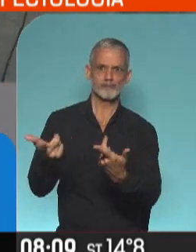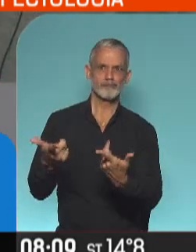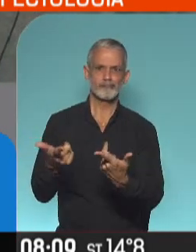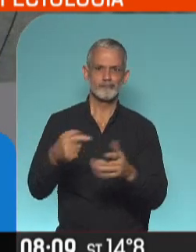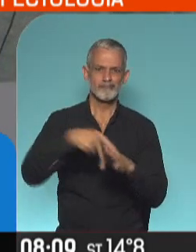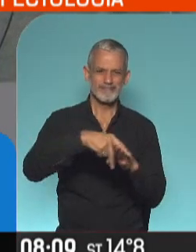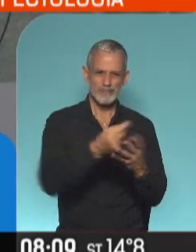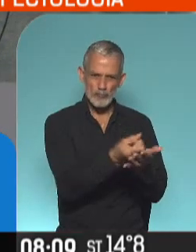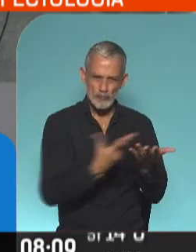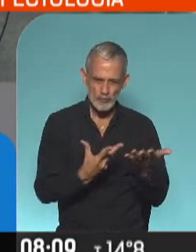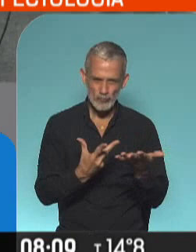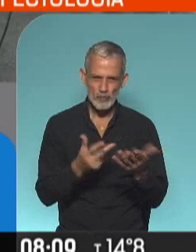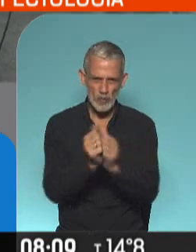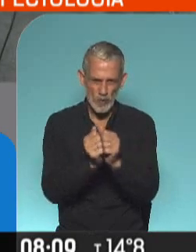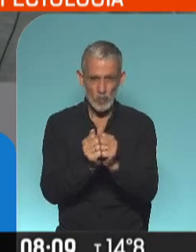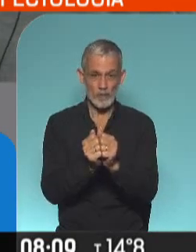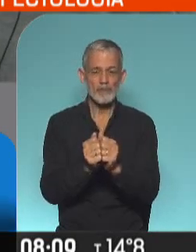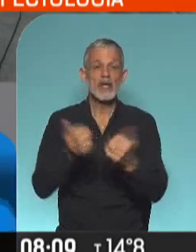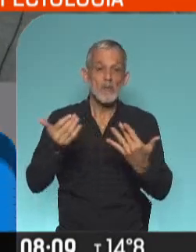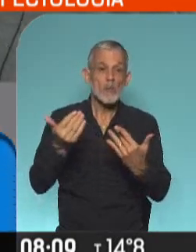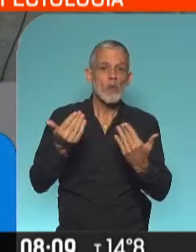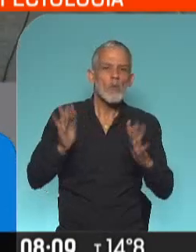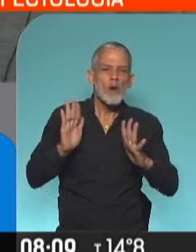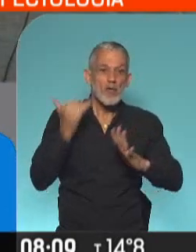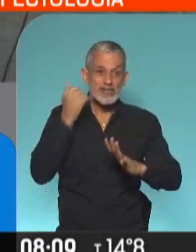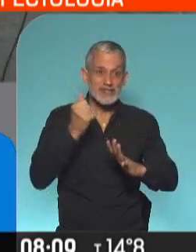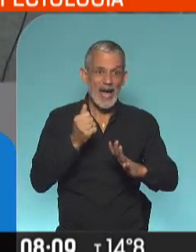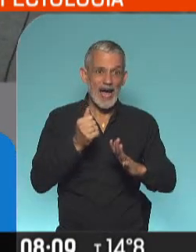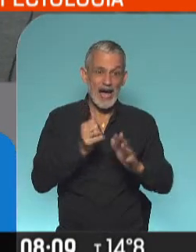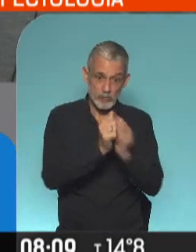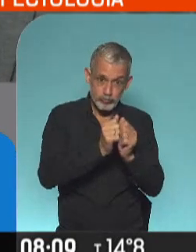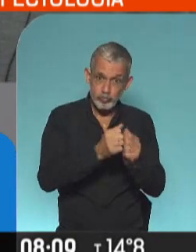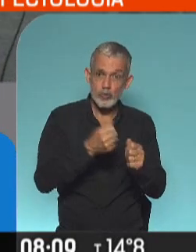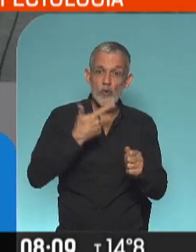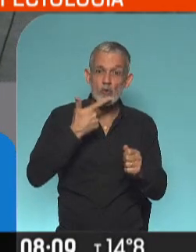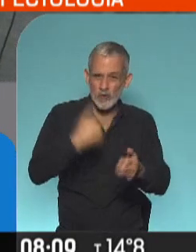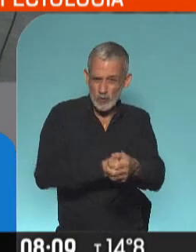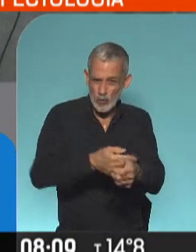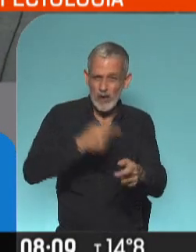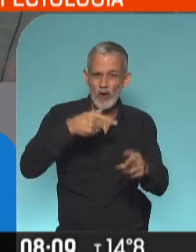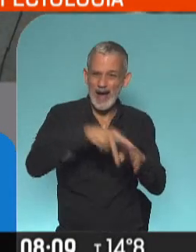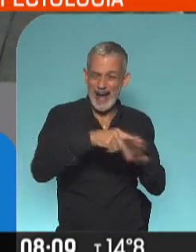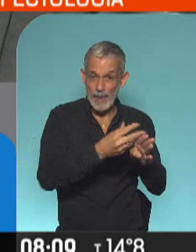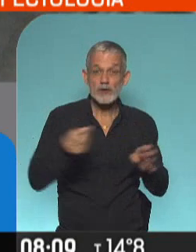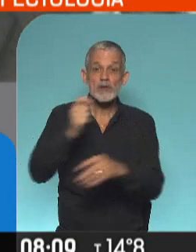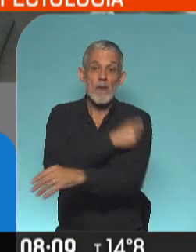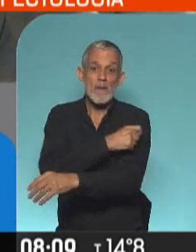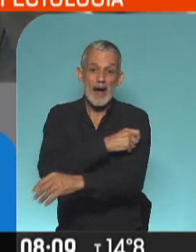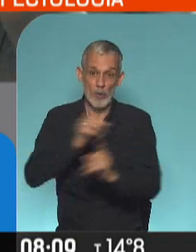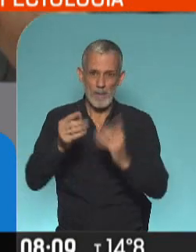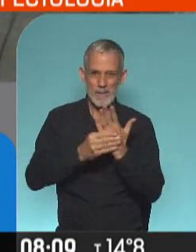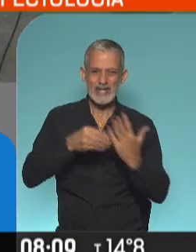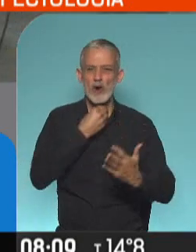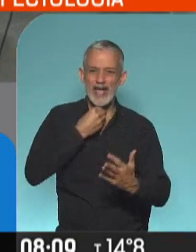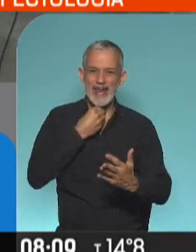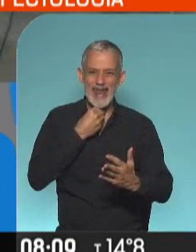¿Cuándo deberíamos estar en condiciones de comenzar a utilizar no solamente el suero, sino también la vacuna? Porque el propio ministro Ginés